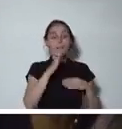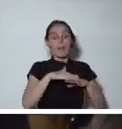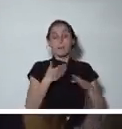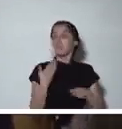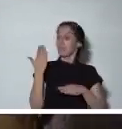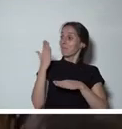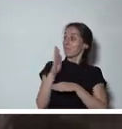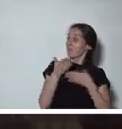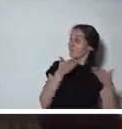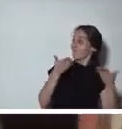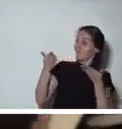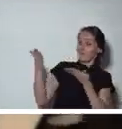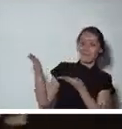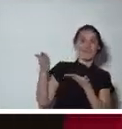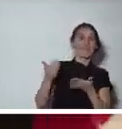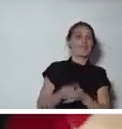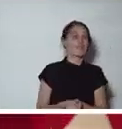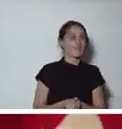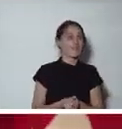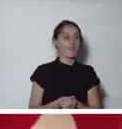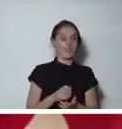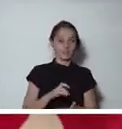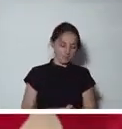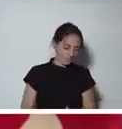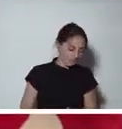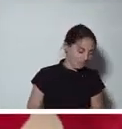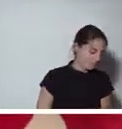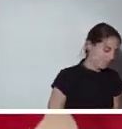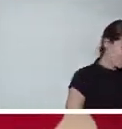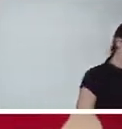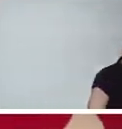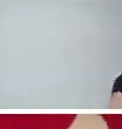Yolanda Díaz que